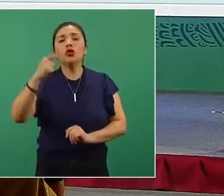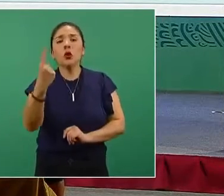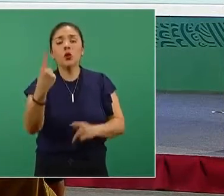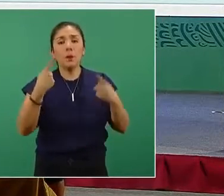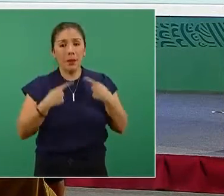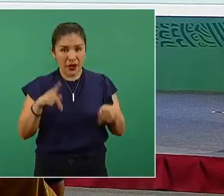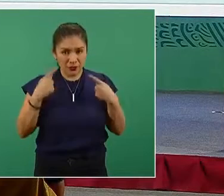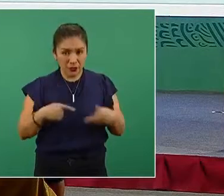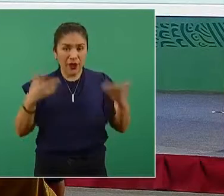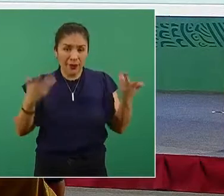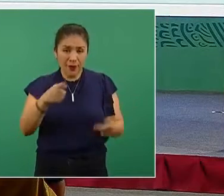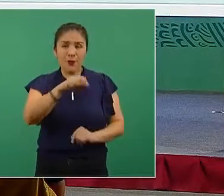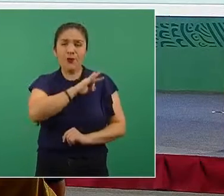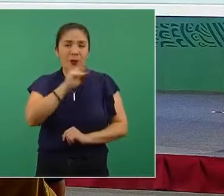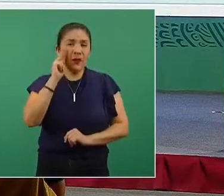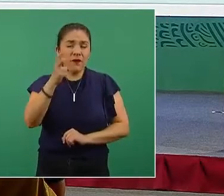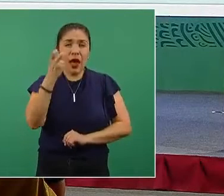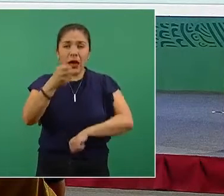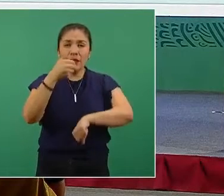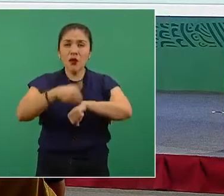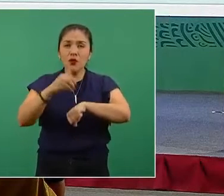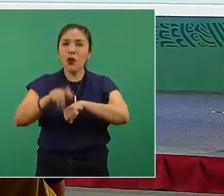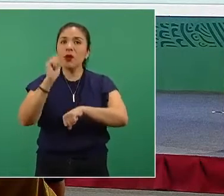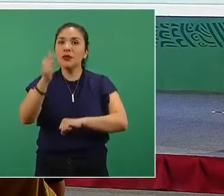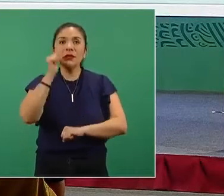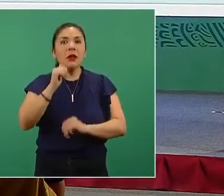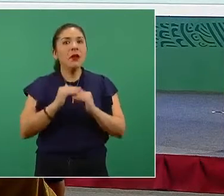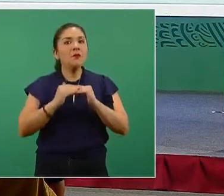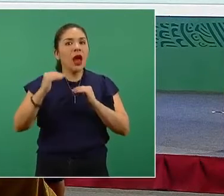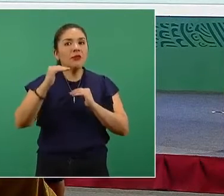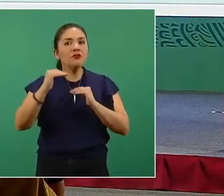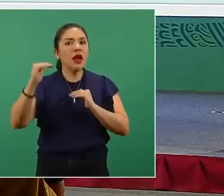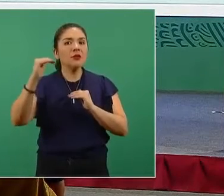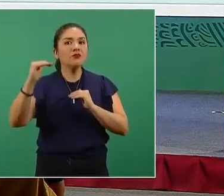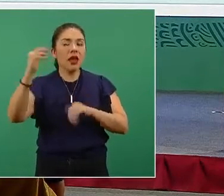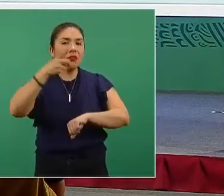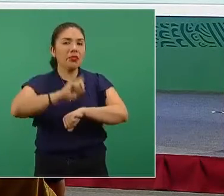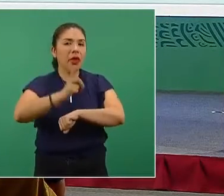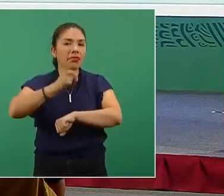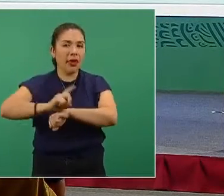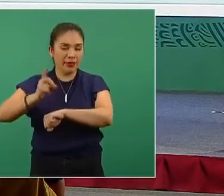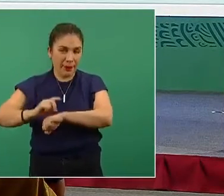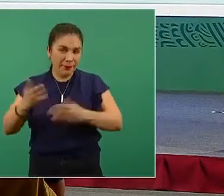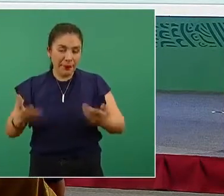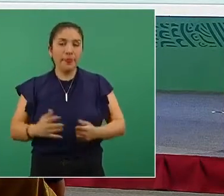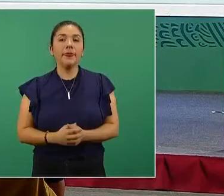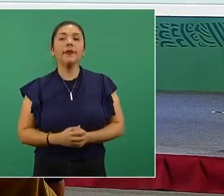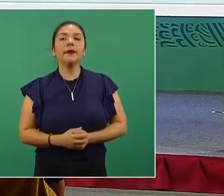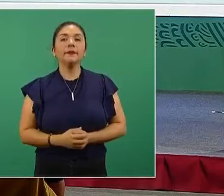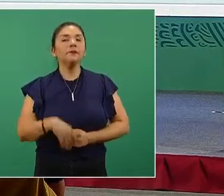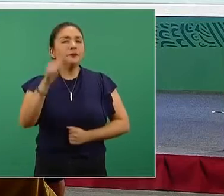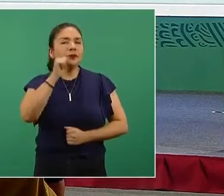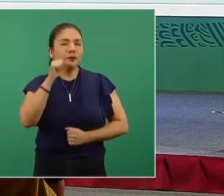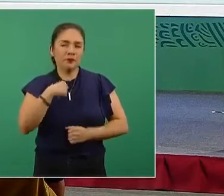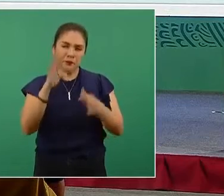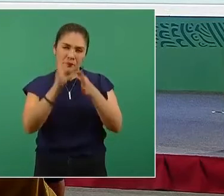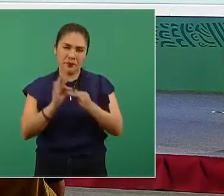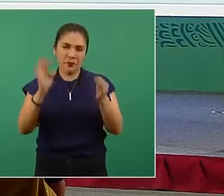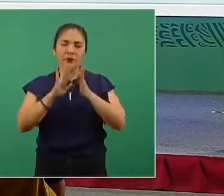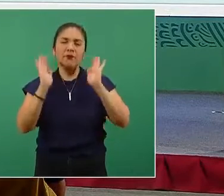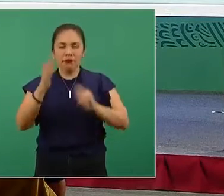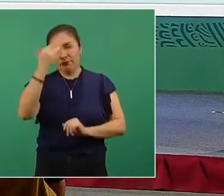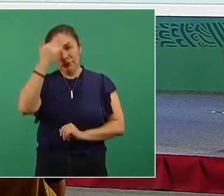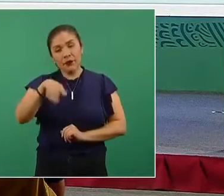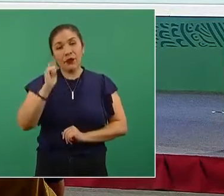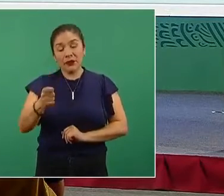626.881, y pues vemos cómo este número se va incrementando también día con día. Como siempre hemos comentado, sabemos